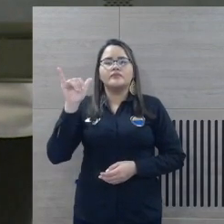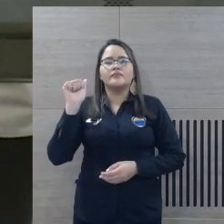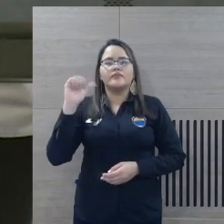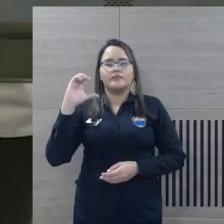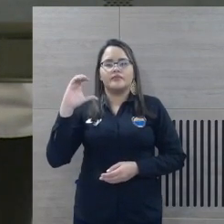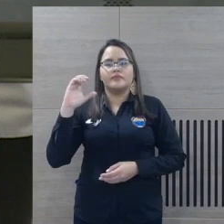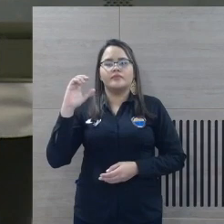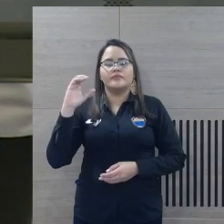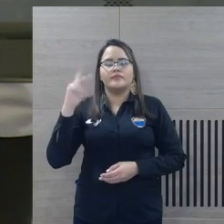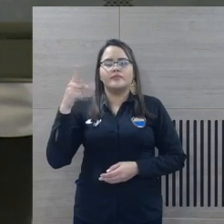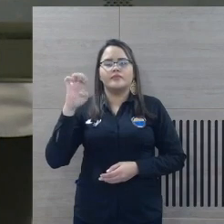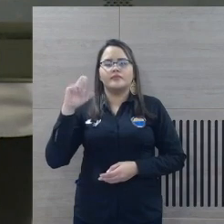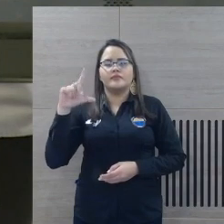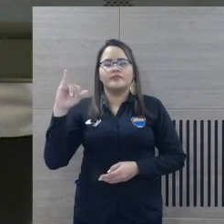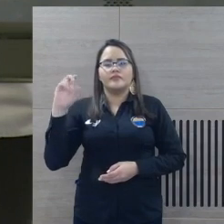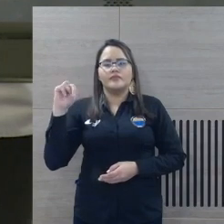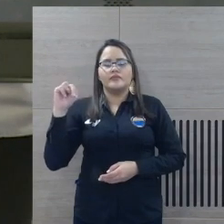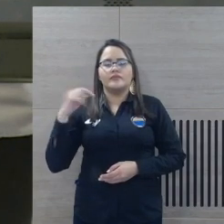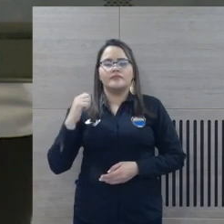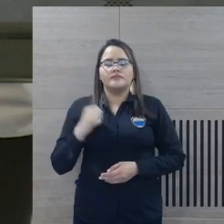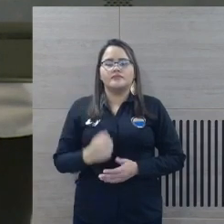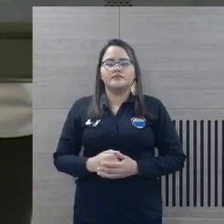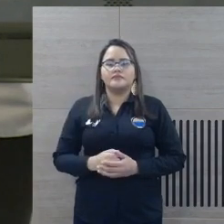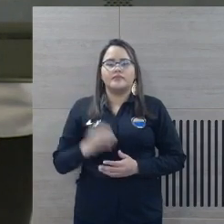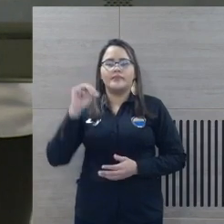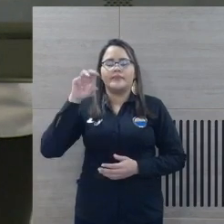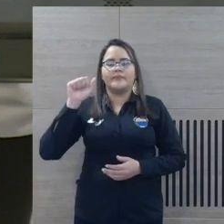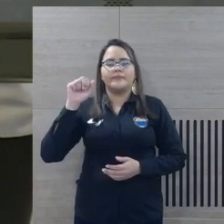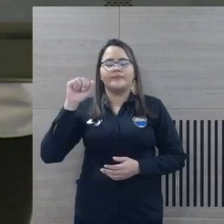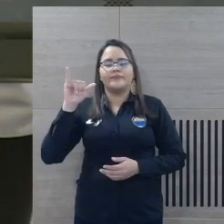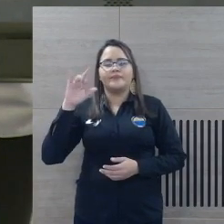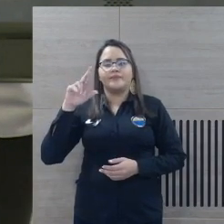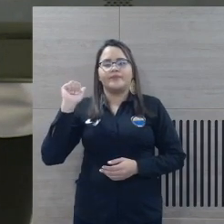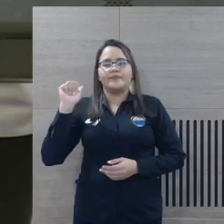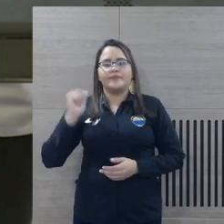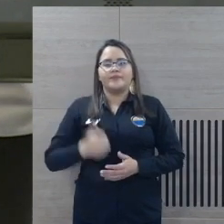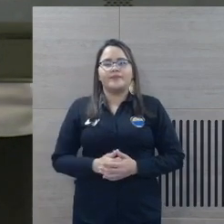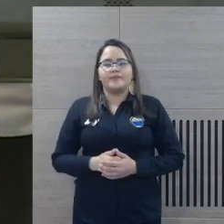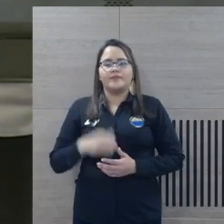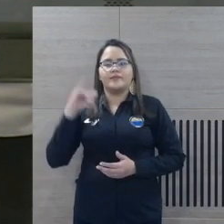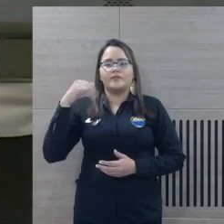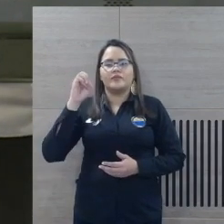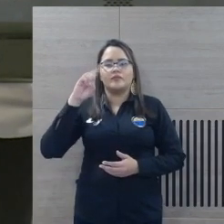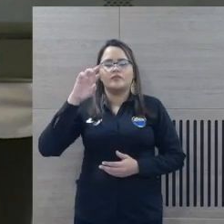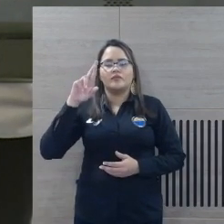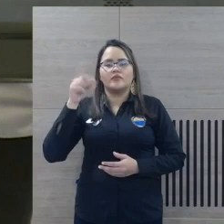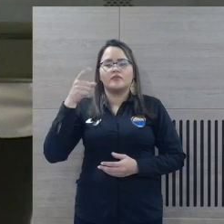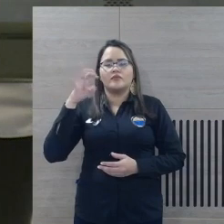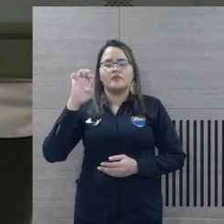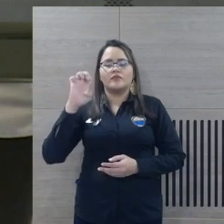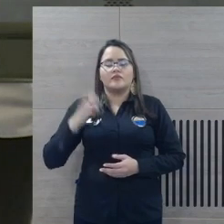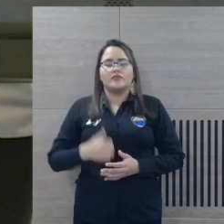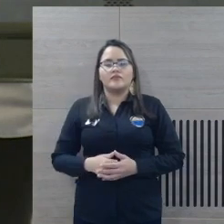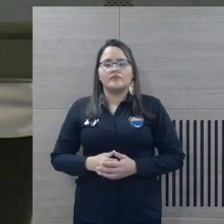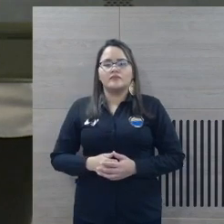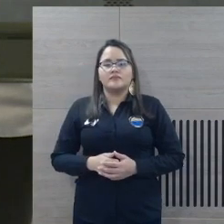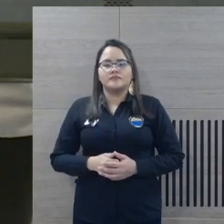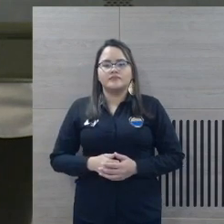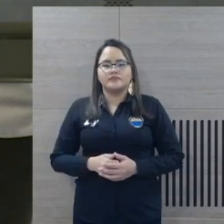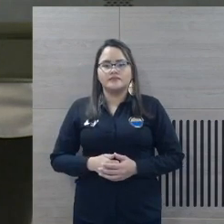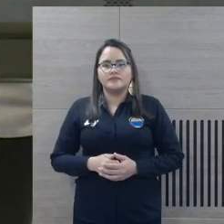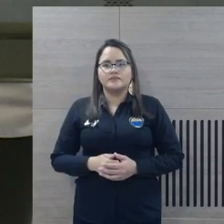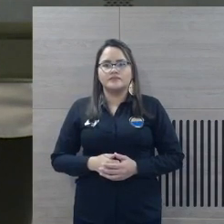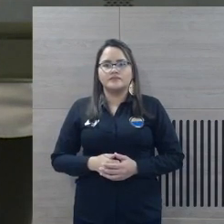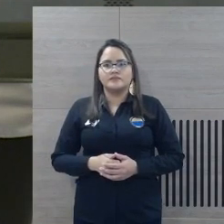Mayra Alejandra San Juan Mejía. Jorge Mario Sarmiento Montero. Rosigris Cecilia Sierra Barragán.